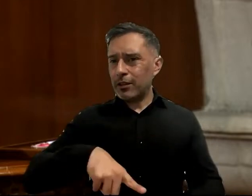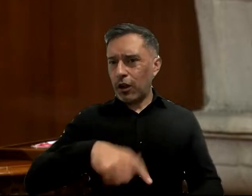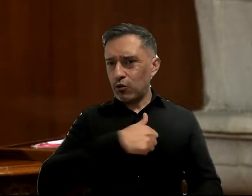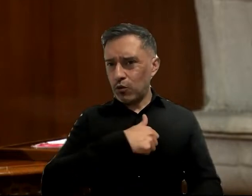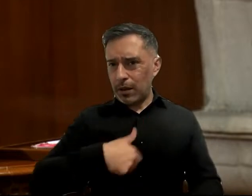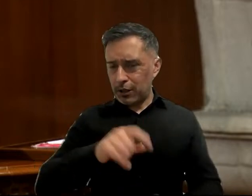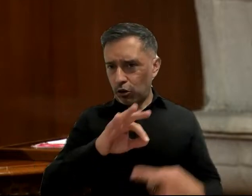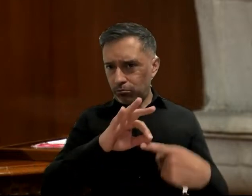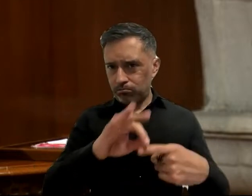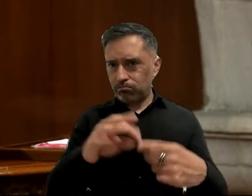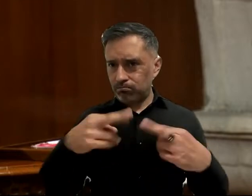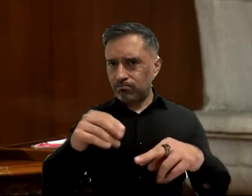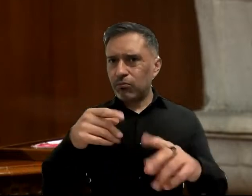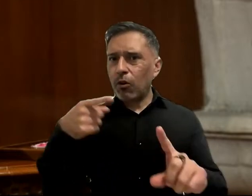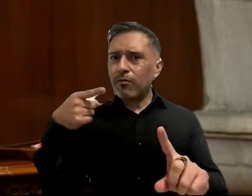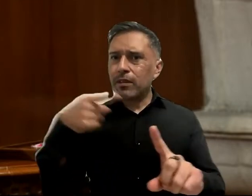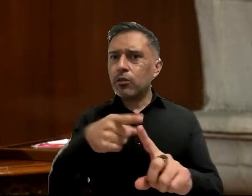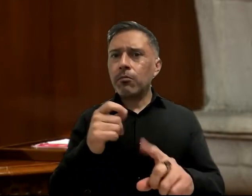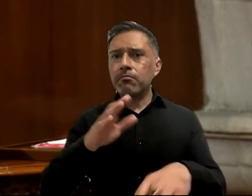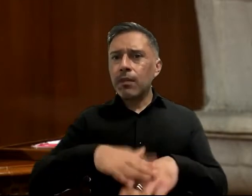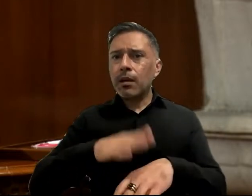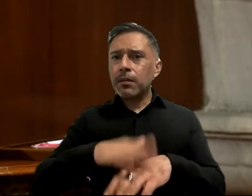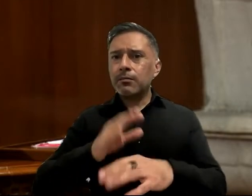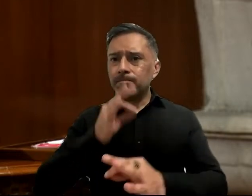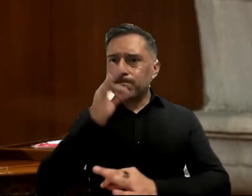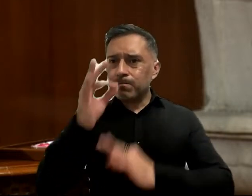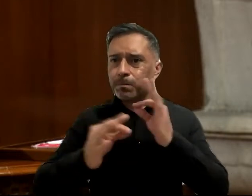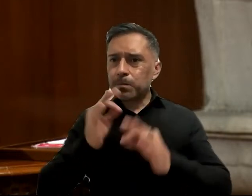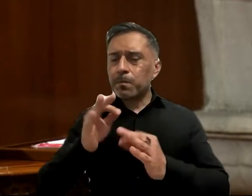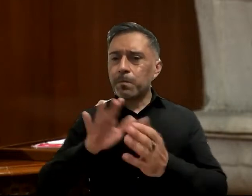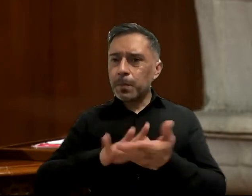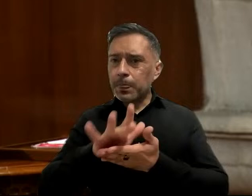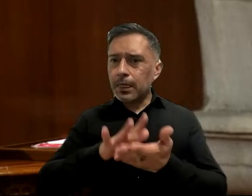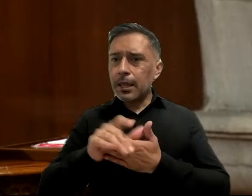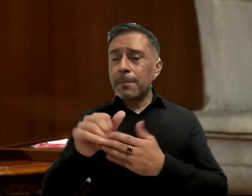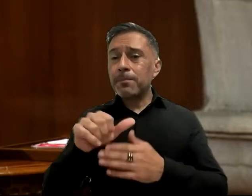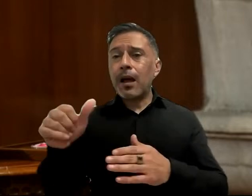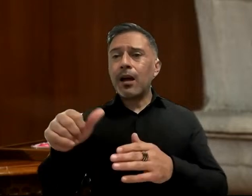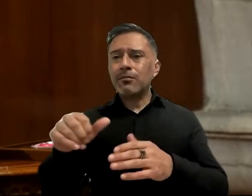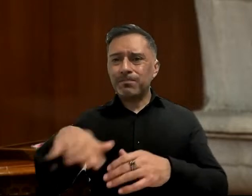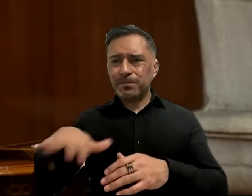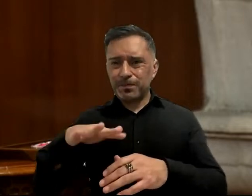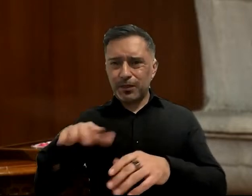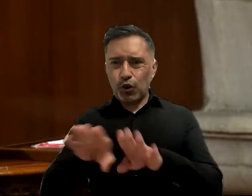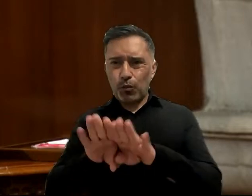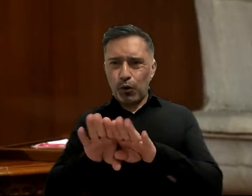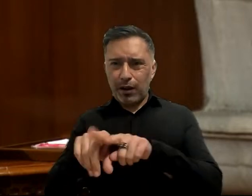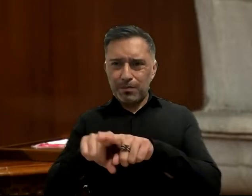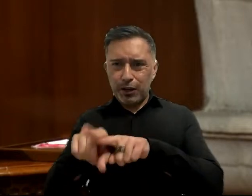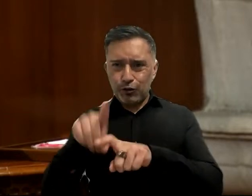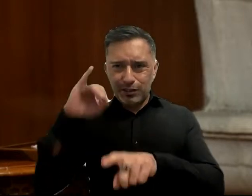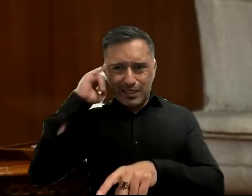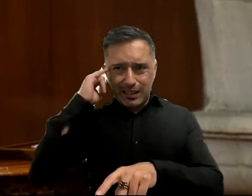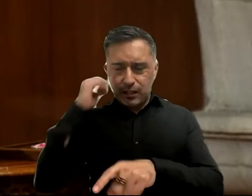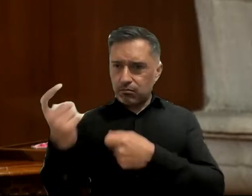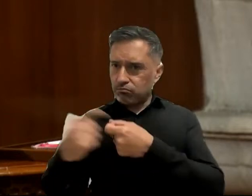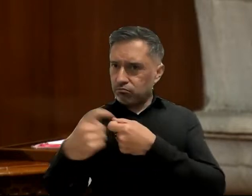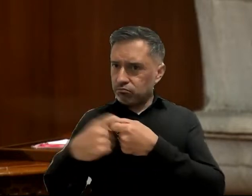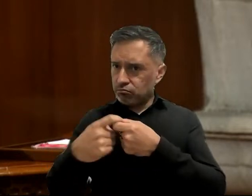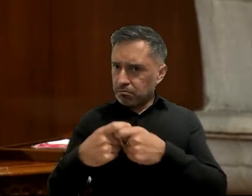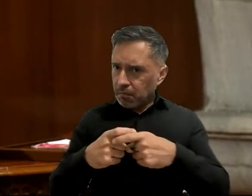de fortalecer la participación y representación política de nuestros hermanos indígenas. Sin embargo, la última